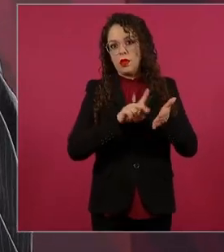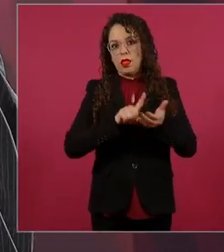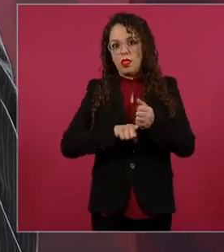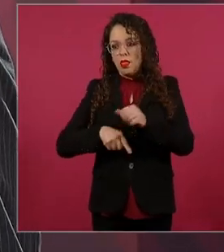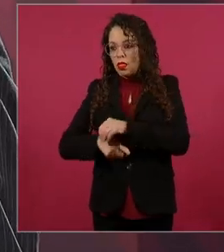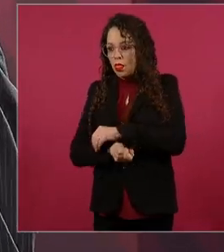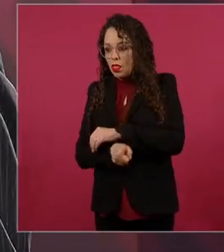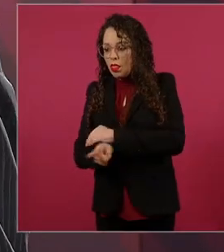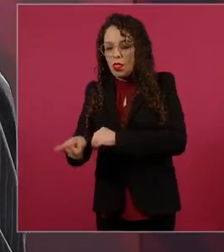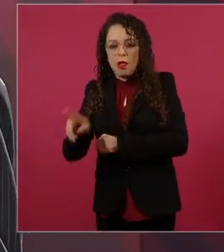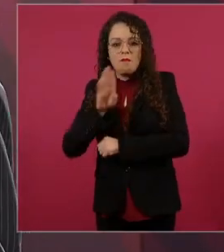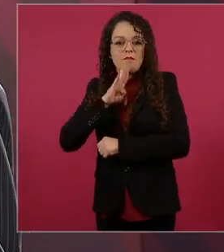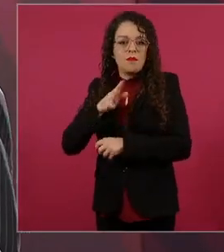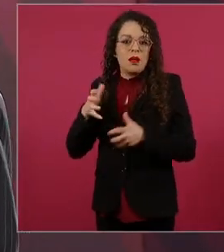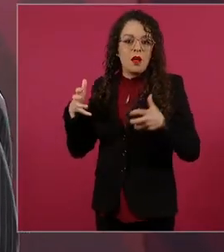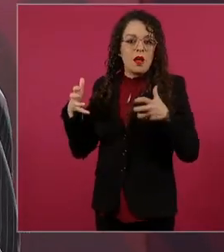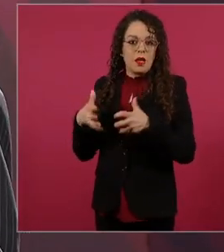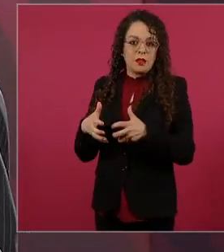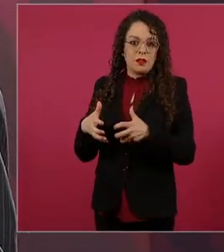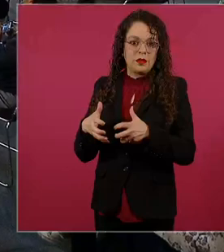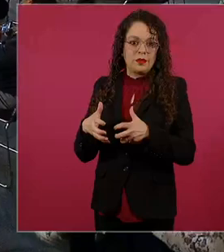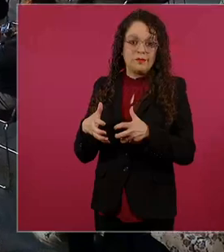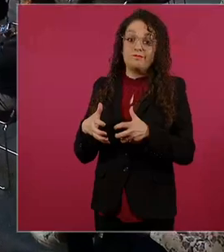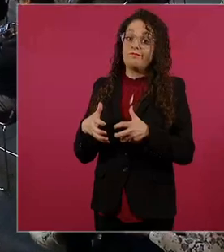pero nunca pensó